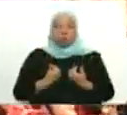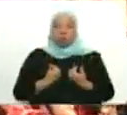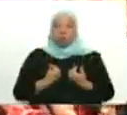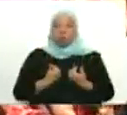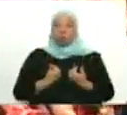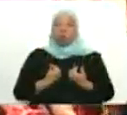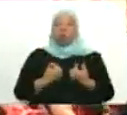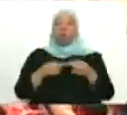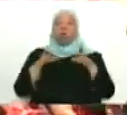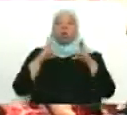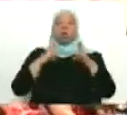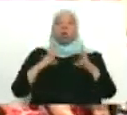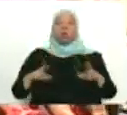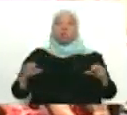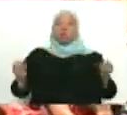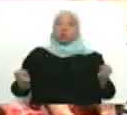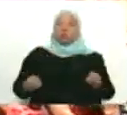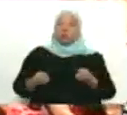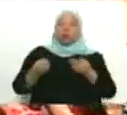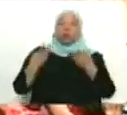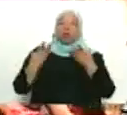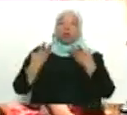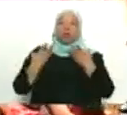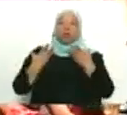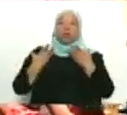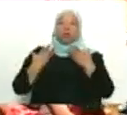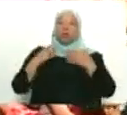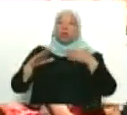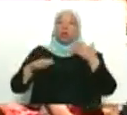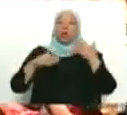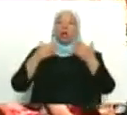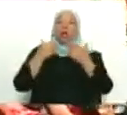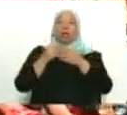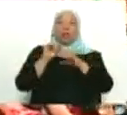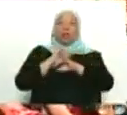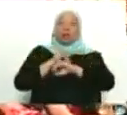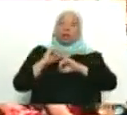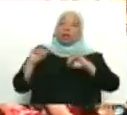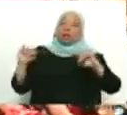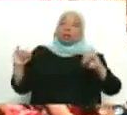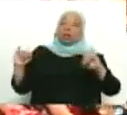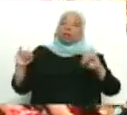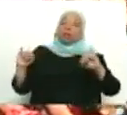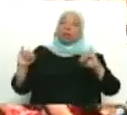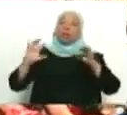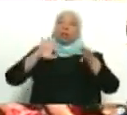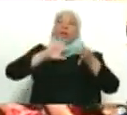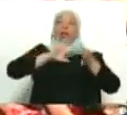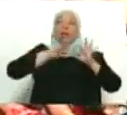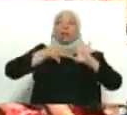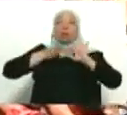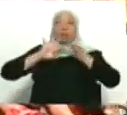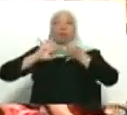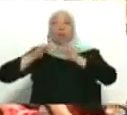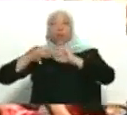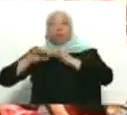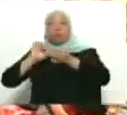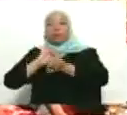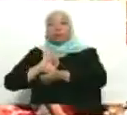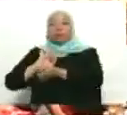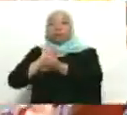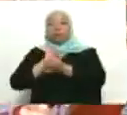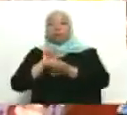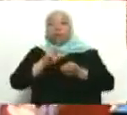Ni reposo a mi alma. Hasta romper las cadenas que por